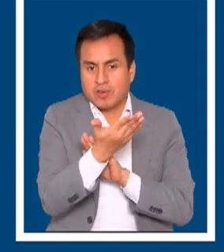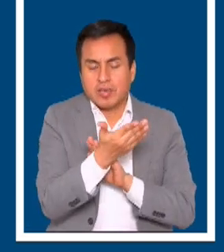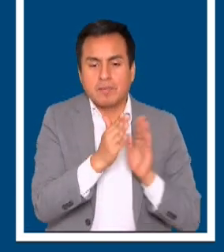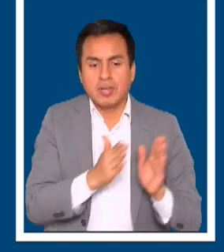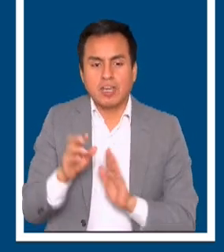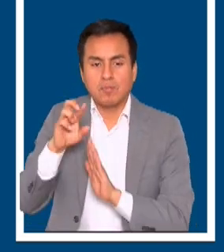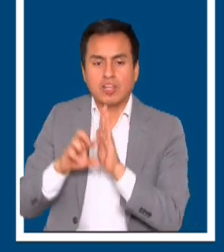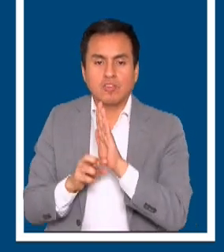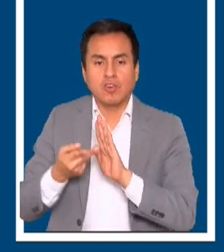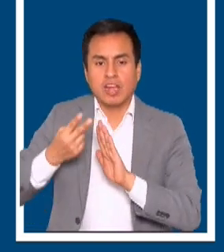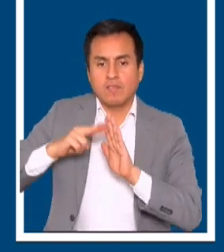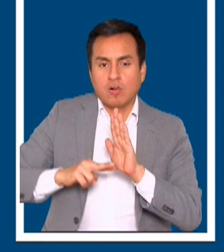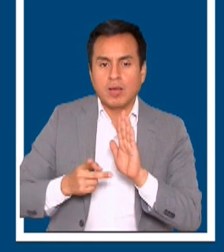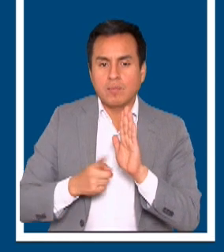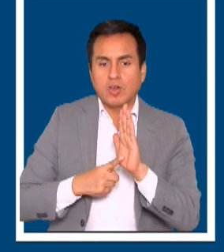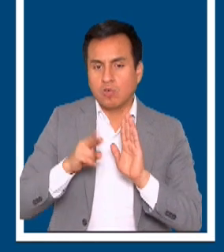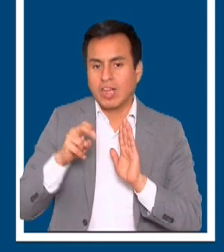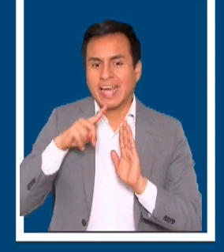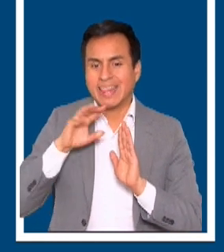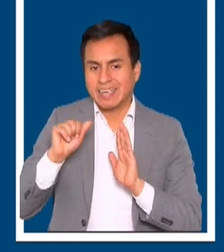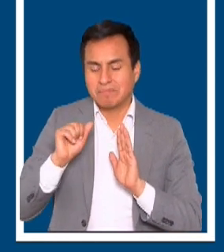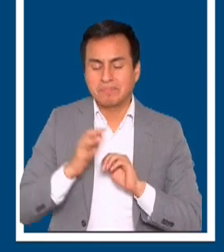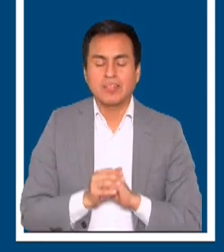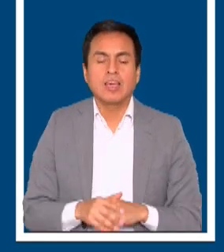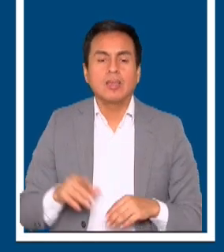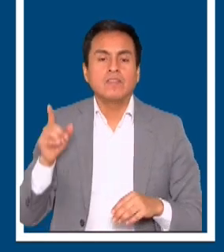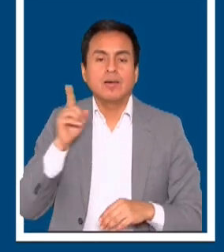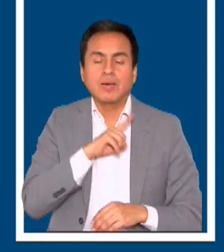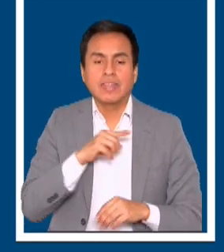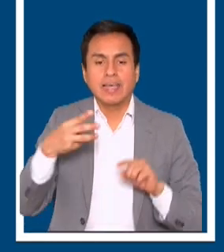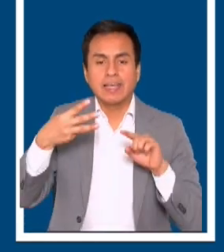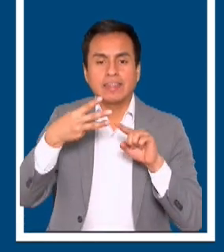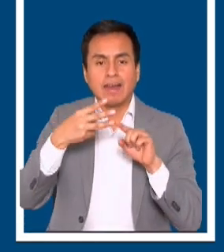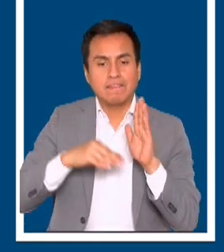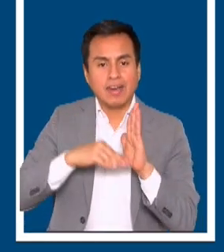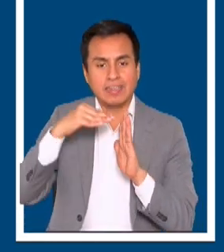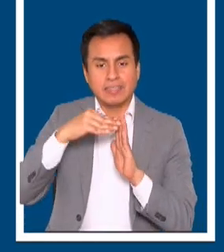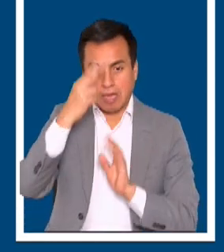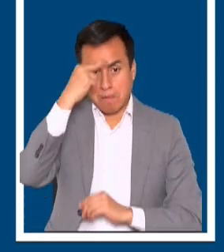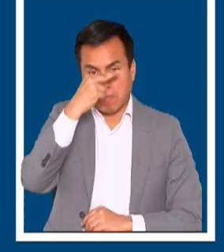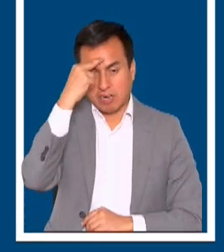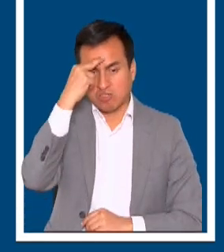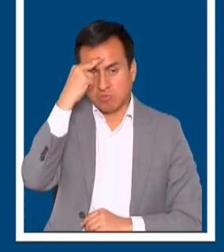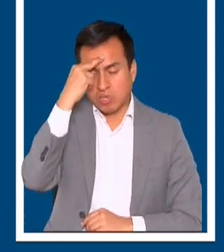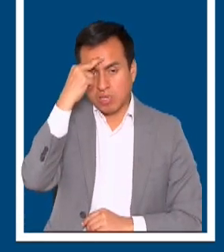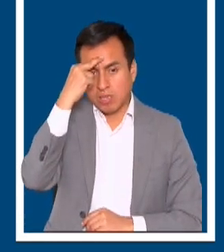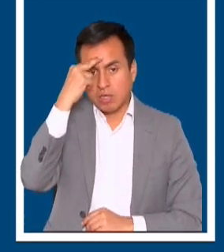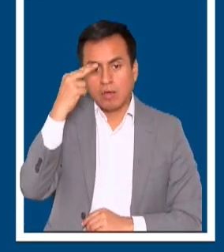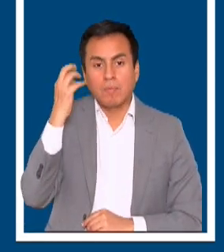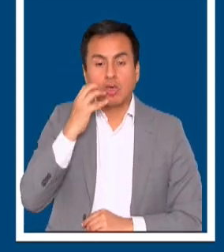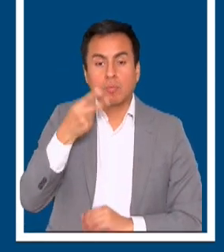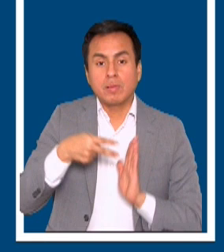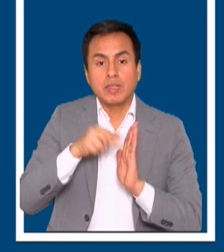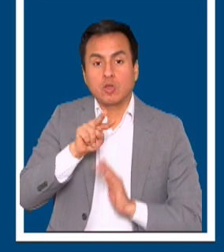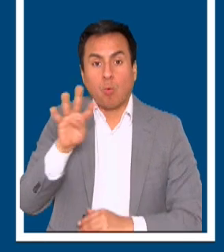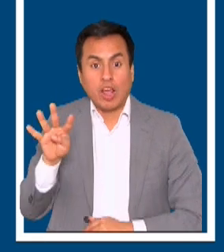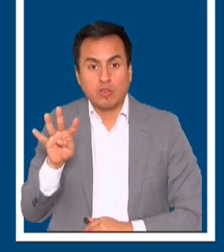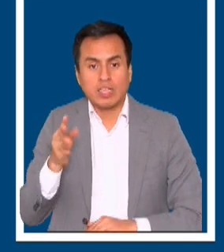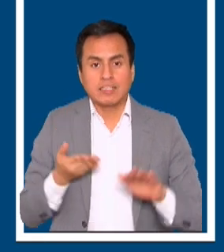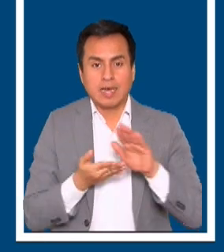prepararía el proyecto de reforma de impuestos a la renta y finalmente en una tercera fase marzo entre marzo mayo del 2024